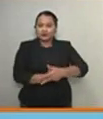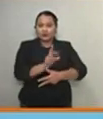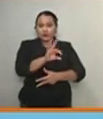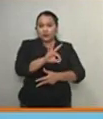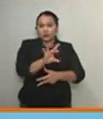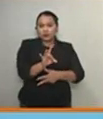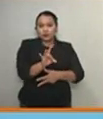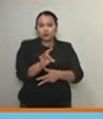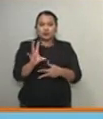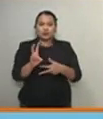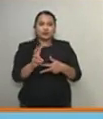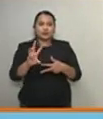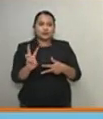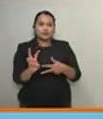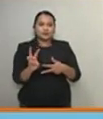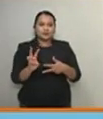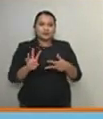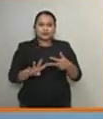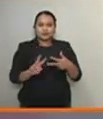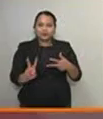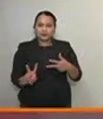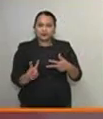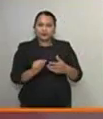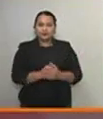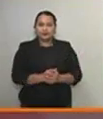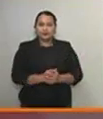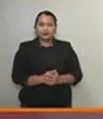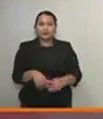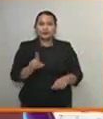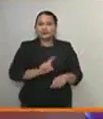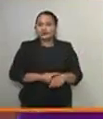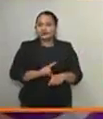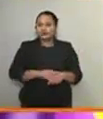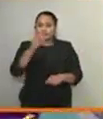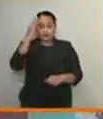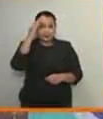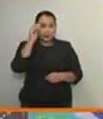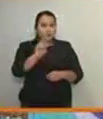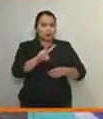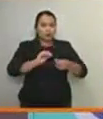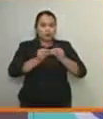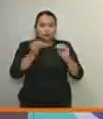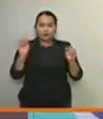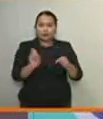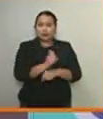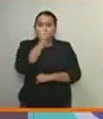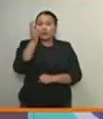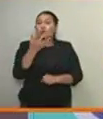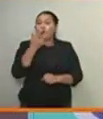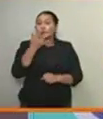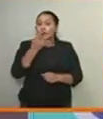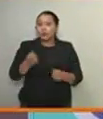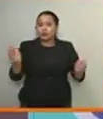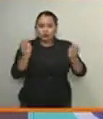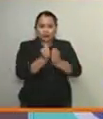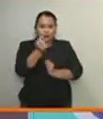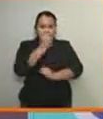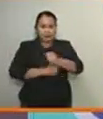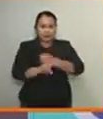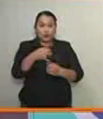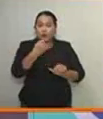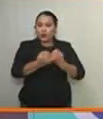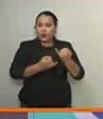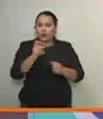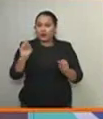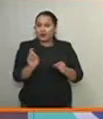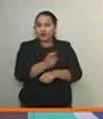98, 76 y 42. Es momento de conocer tus dos números favoritos junto a premiados. Juega y gana a lo